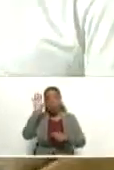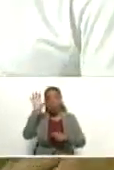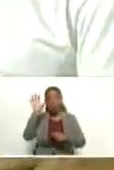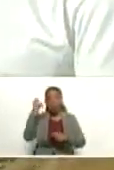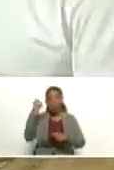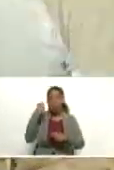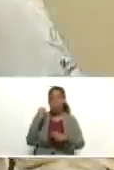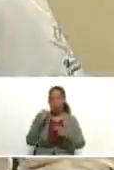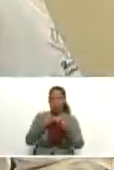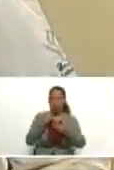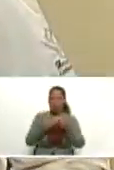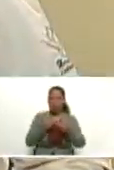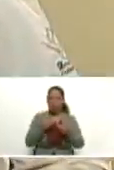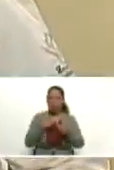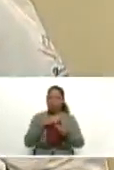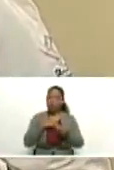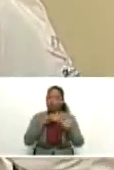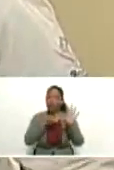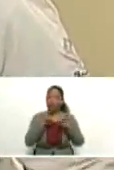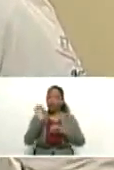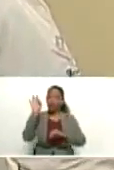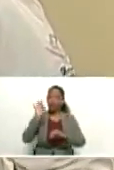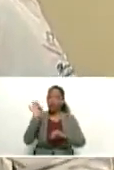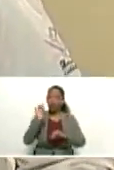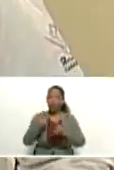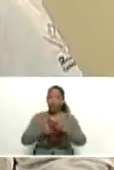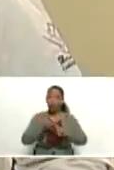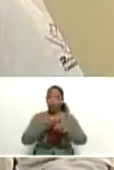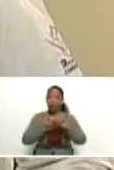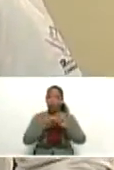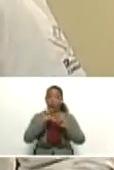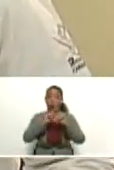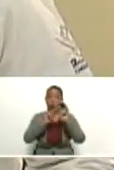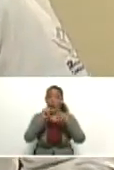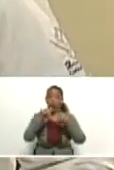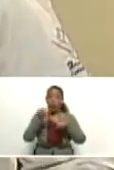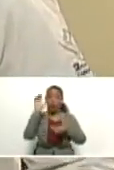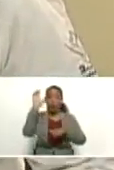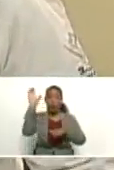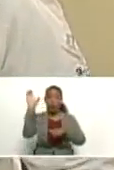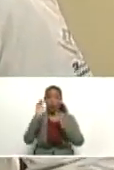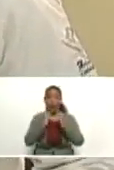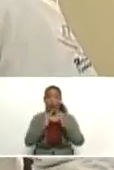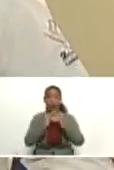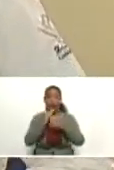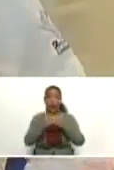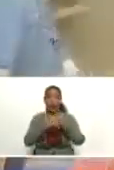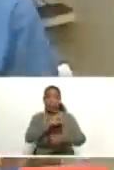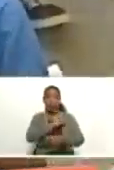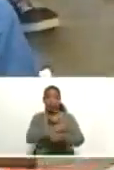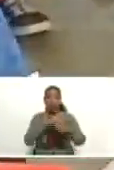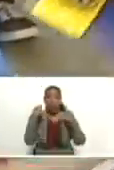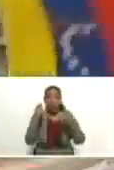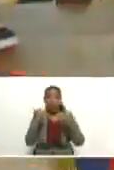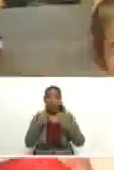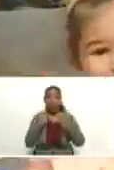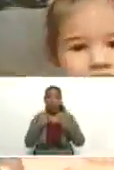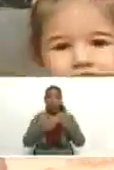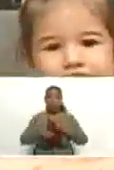cómo hacíamos y le dijimos que el 70% de la construcción en nuestro país de las viviendas las hace el Poder Popular con